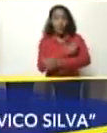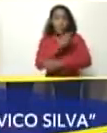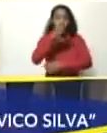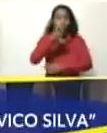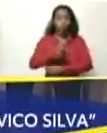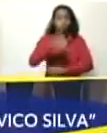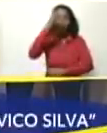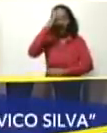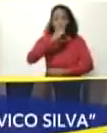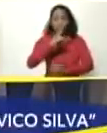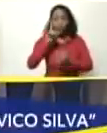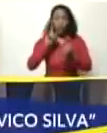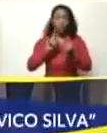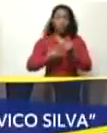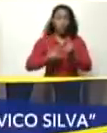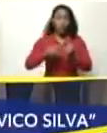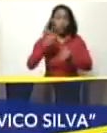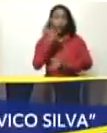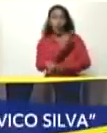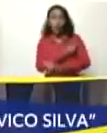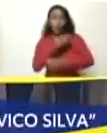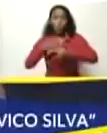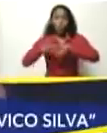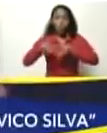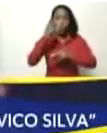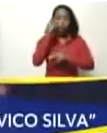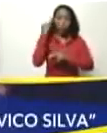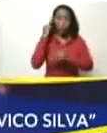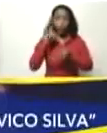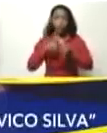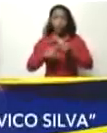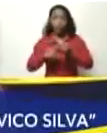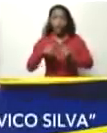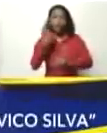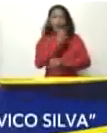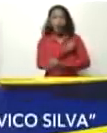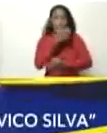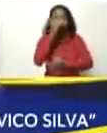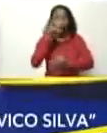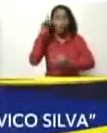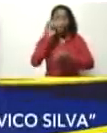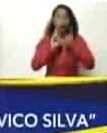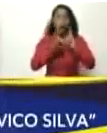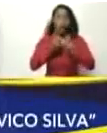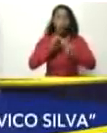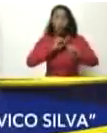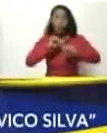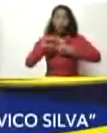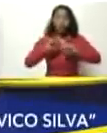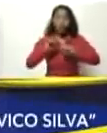con discapacidad, vacunamos niños y vacunamos adultos que